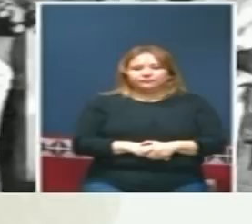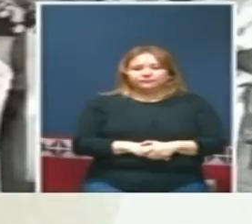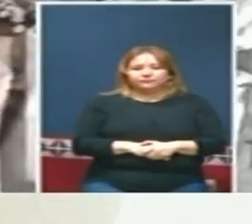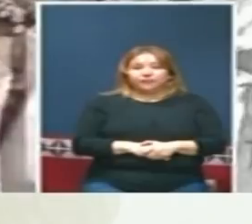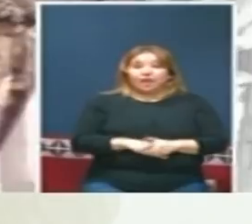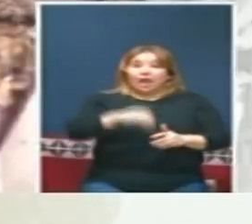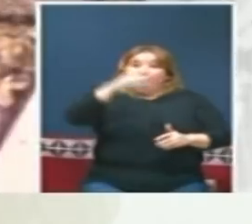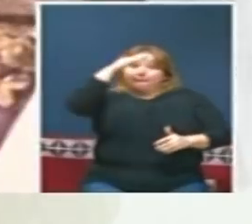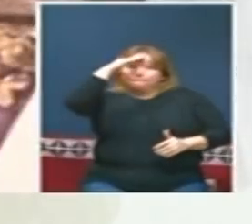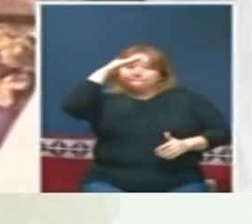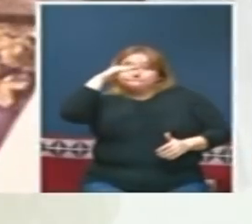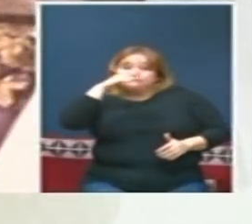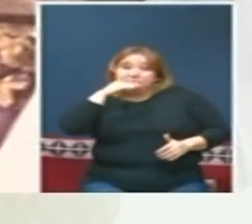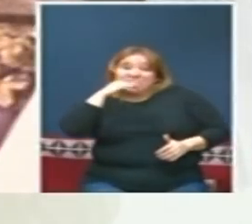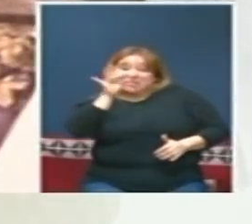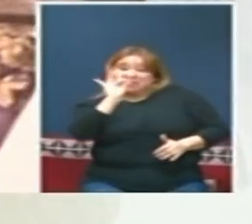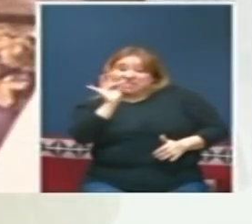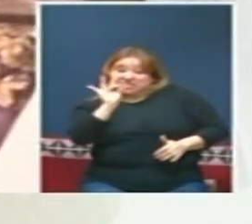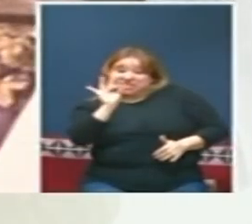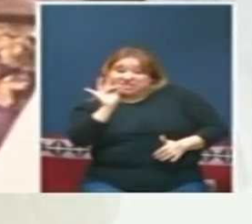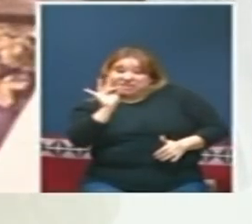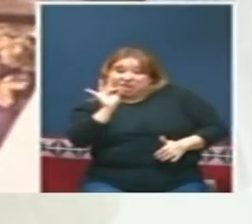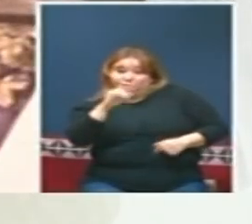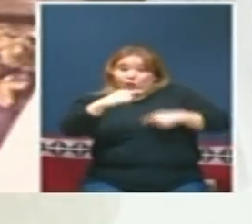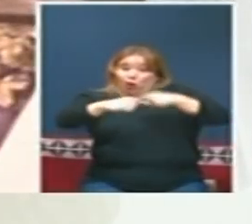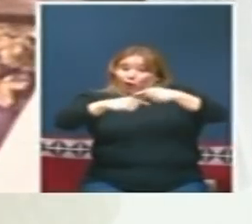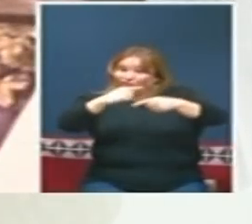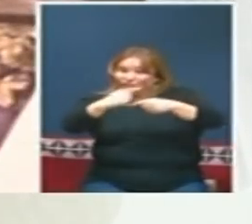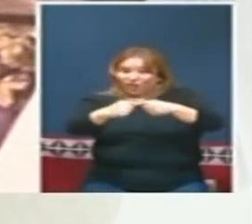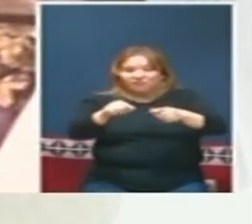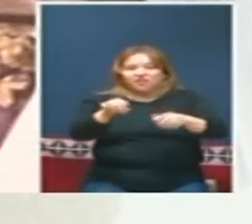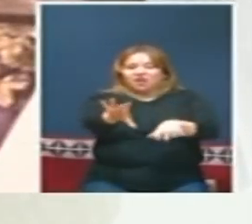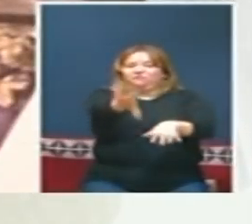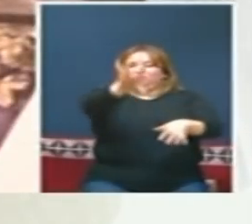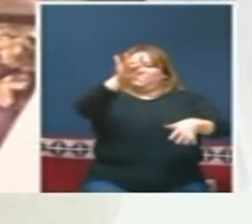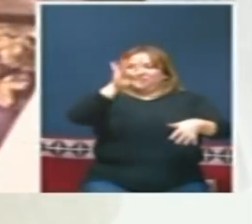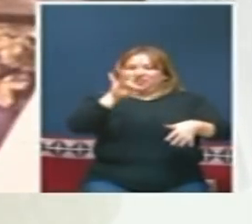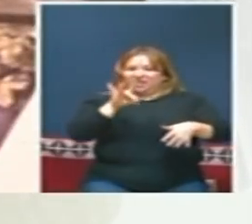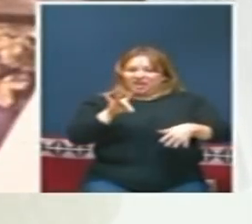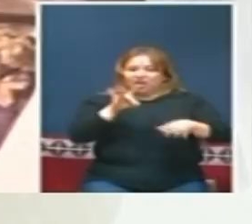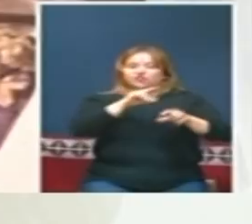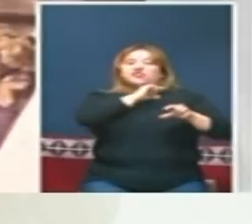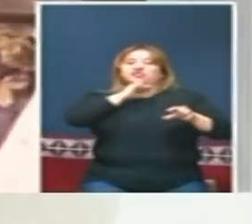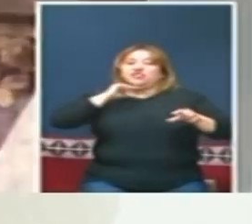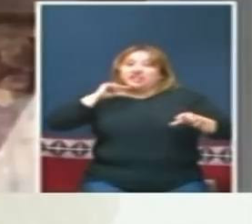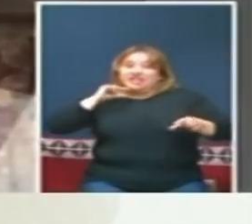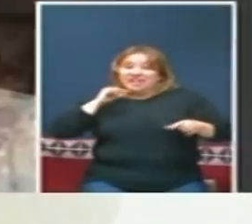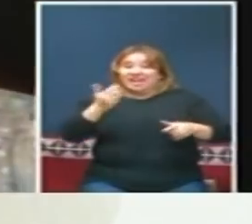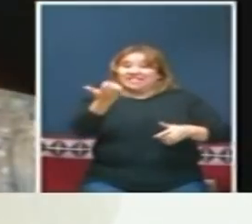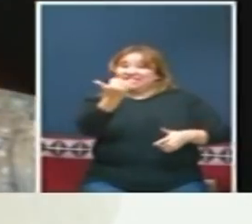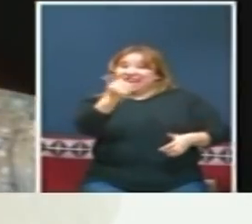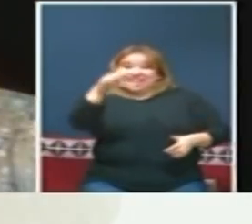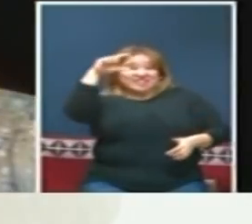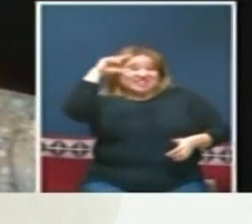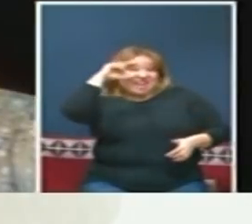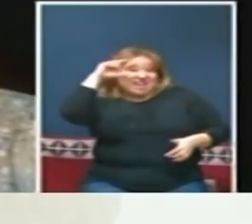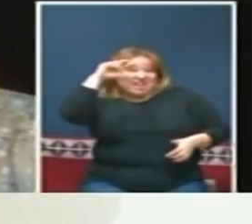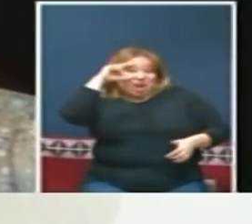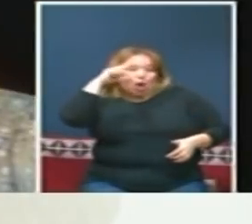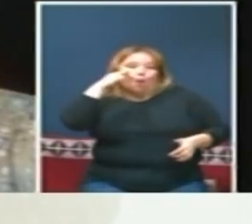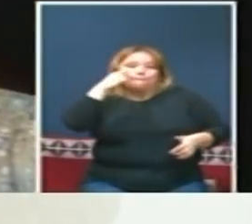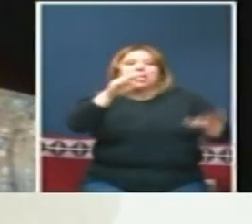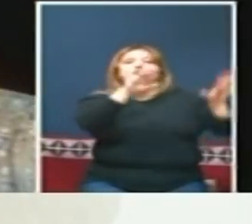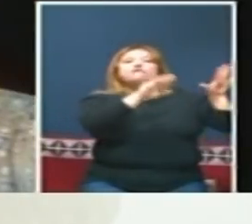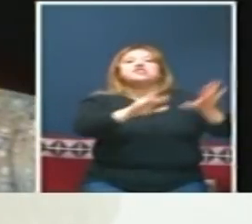En el mes de diciembre sucesivo fue admitido en el noviciado y el 6 de enero